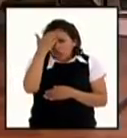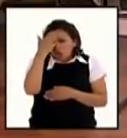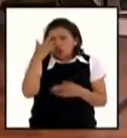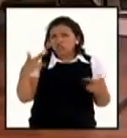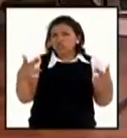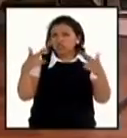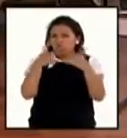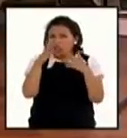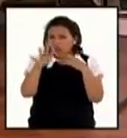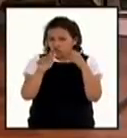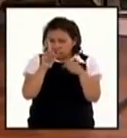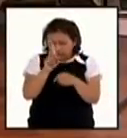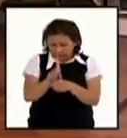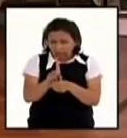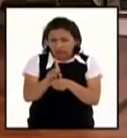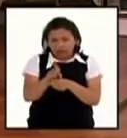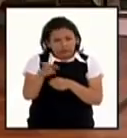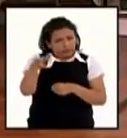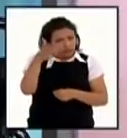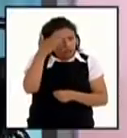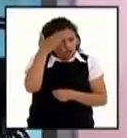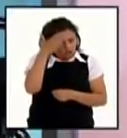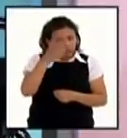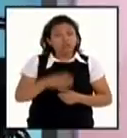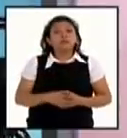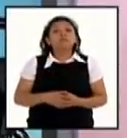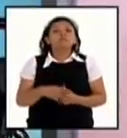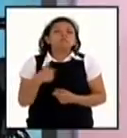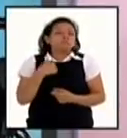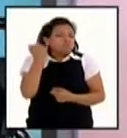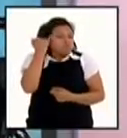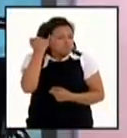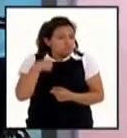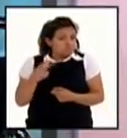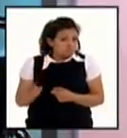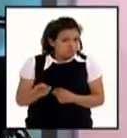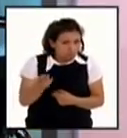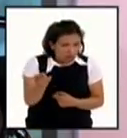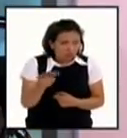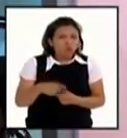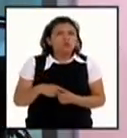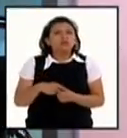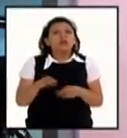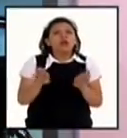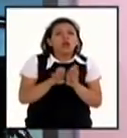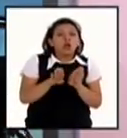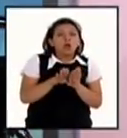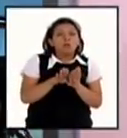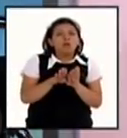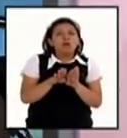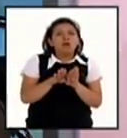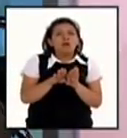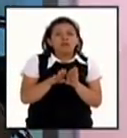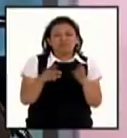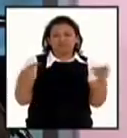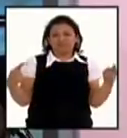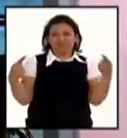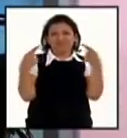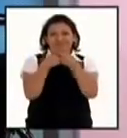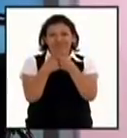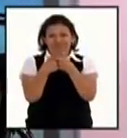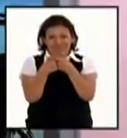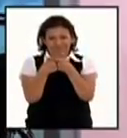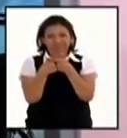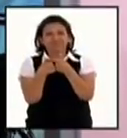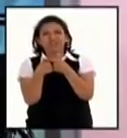Así dejémoslo, ¿no? Gracias, dejémoslo gracias. Así. Y yo se me ocurre preguntarte, Elio, bueno, esta relación terrible de opuestos quizá o